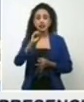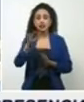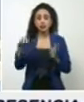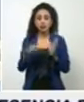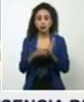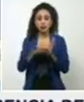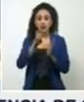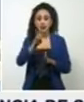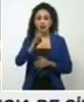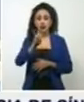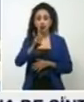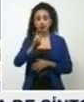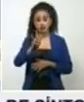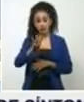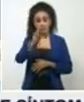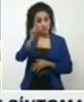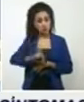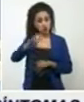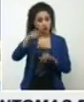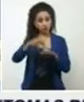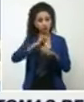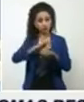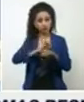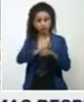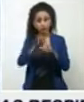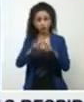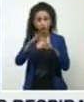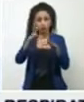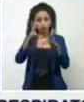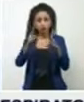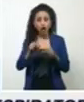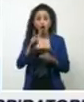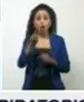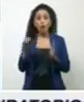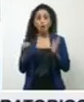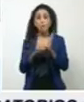60.333 casos y se acumulan